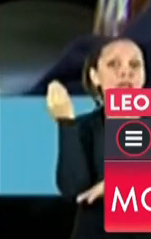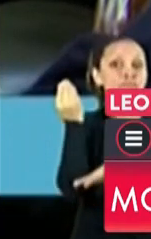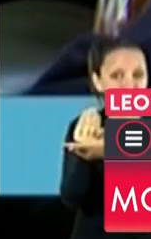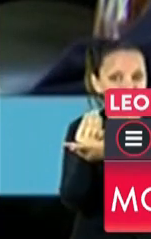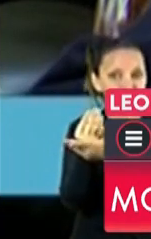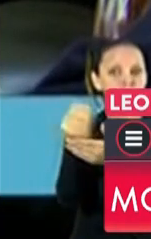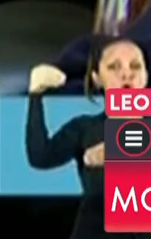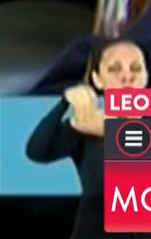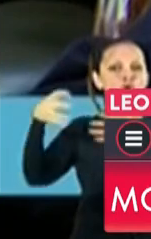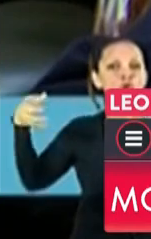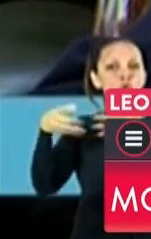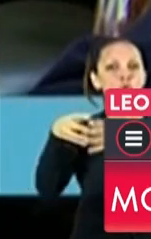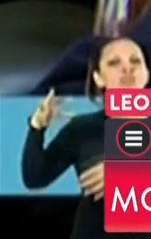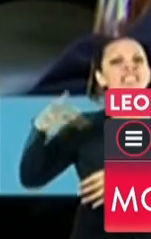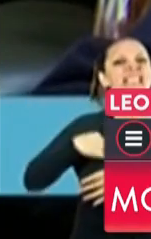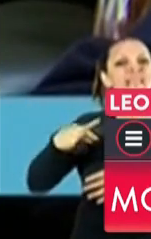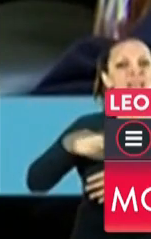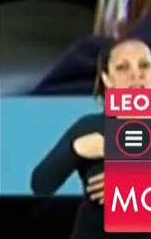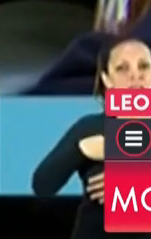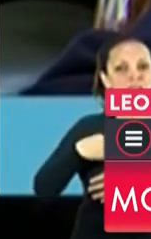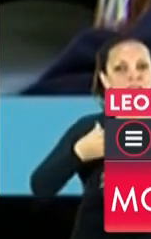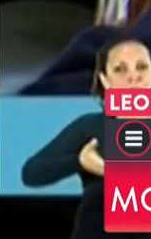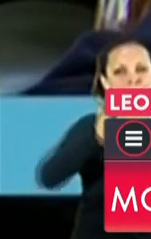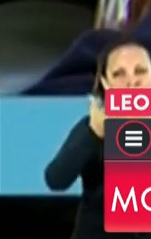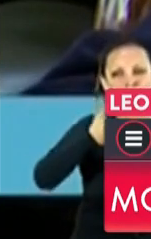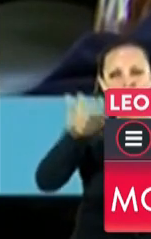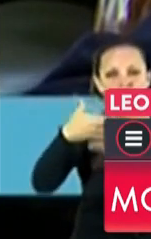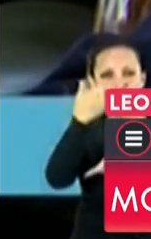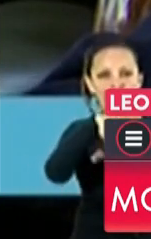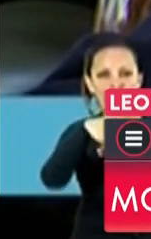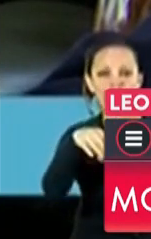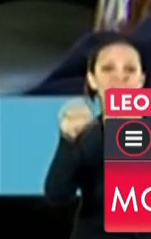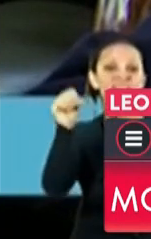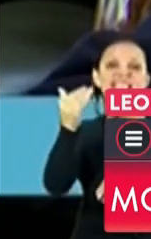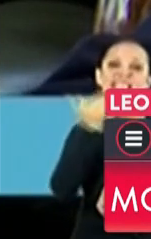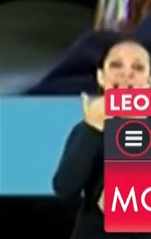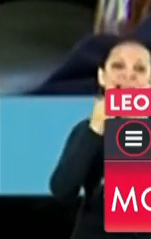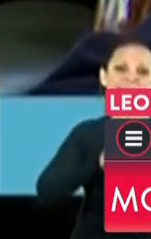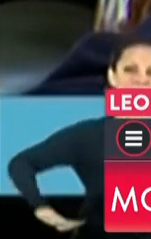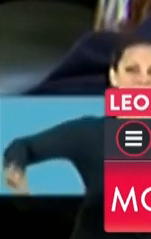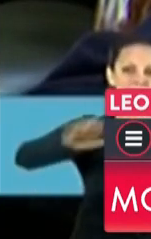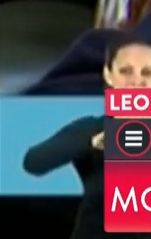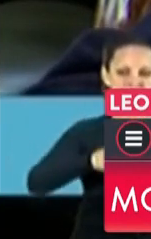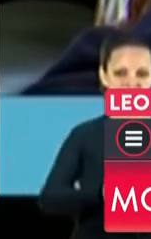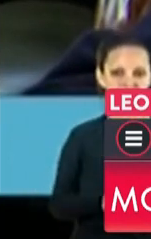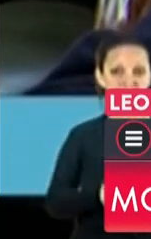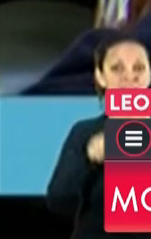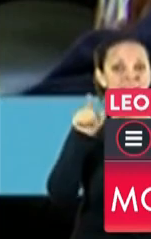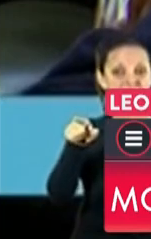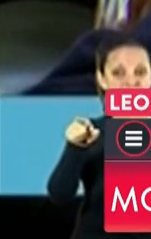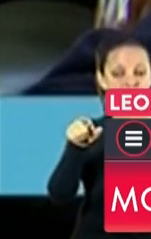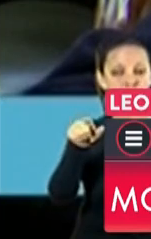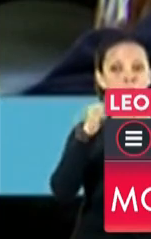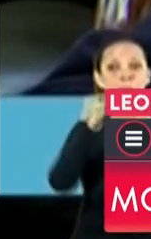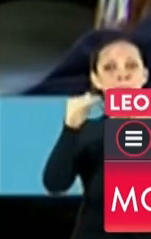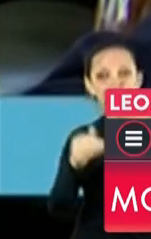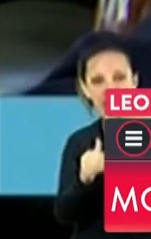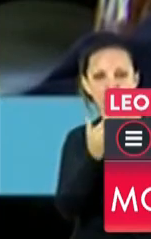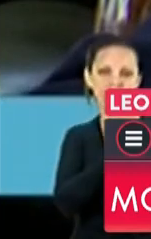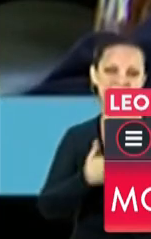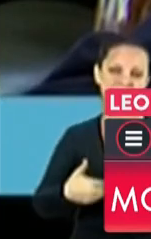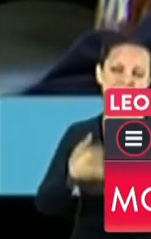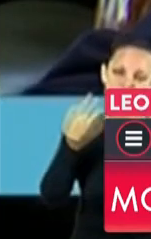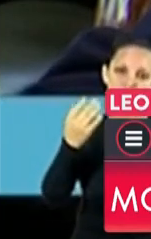del cuartel Chacarita de la Policía de la Ciudad. Espero que el señor presidente, estoy seguro que lo va a hacer, le pase al fiscal de turno